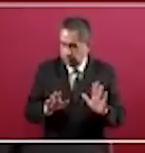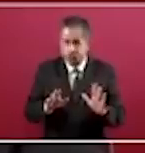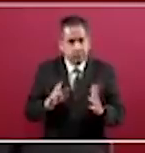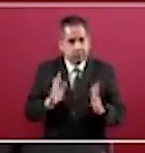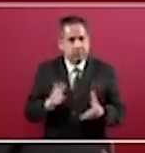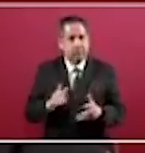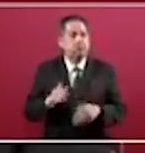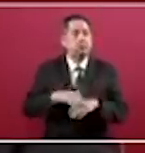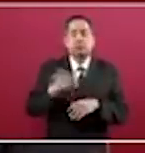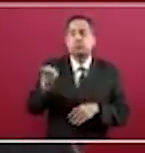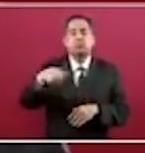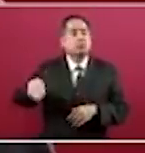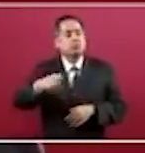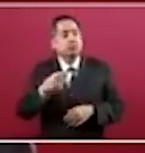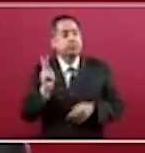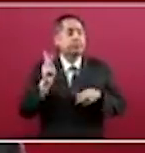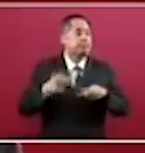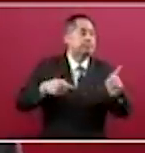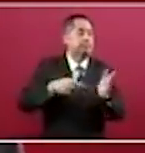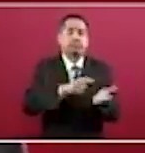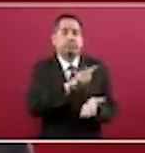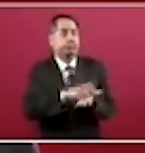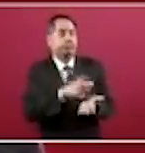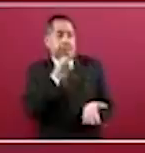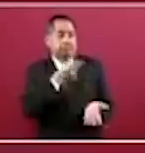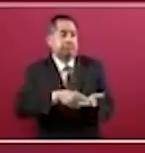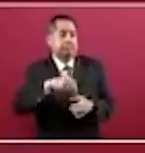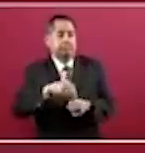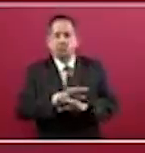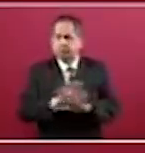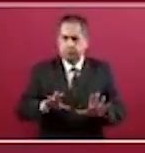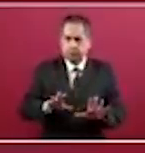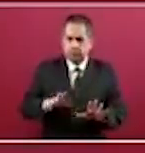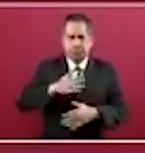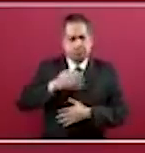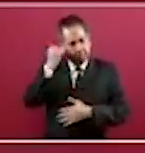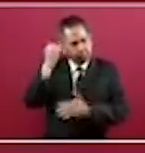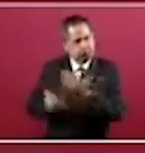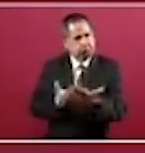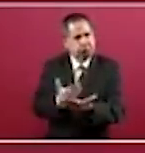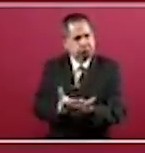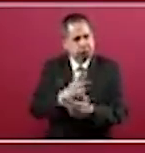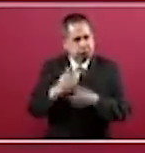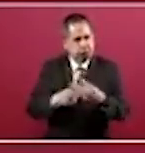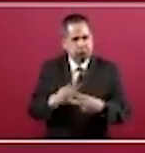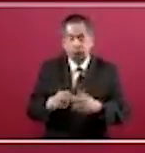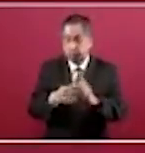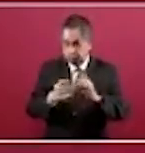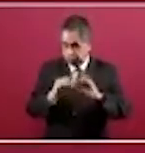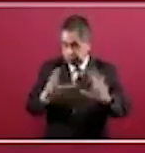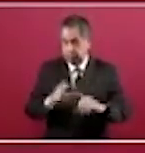manera de evadir o de esconder información. Ese es mi planteamiento.